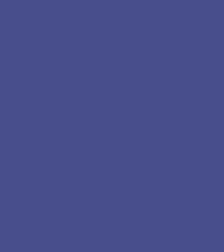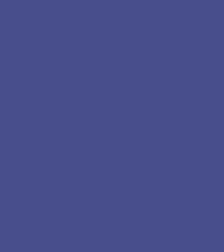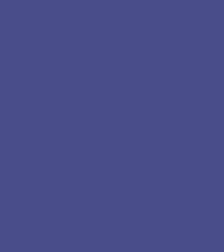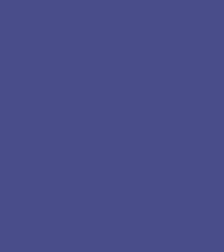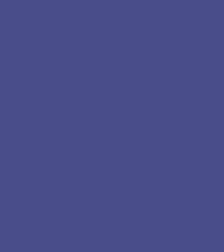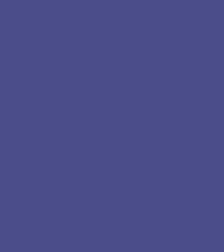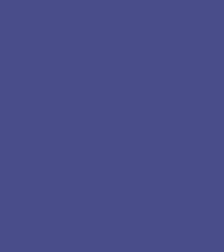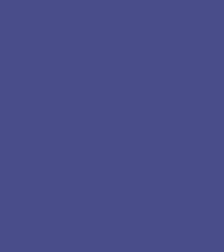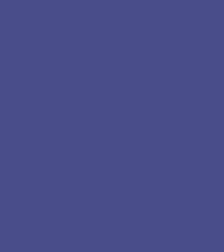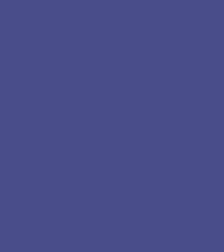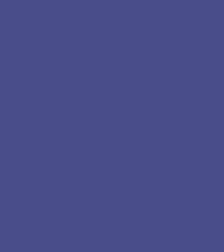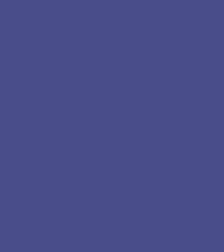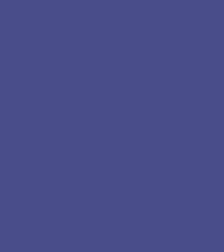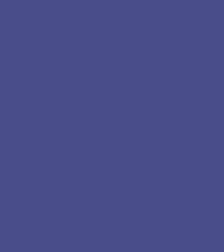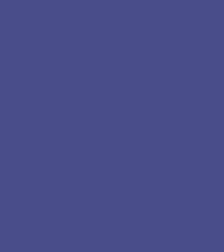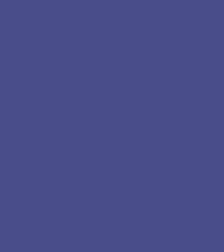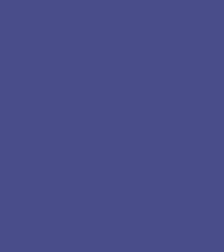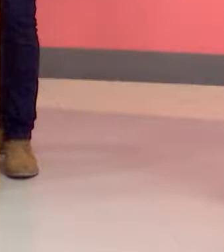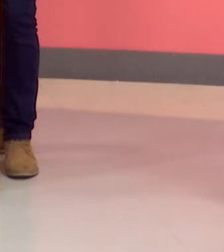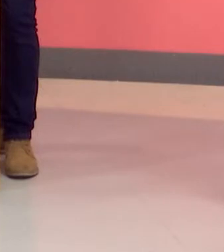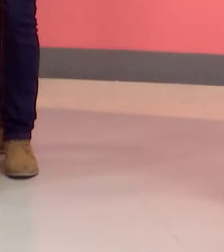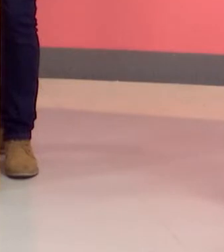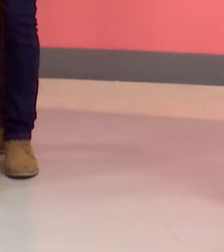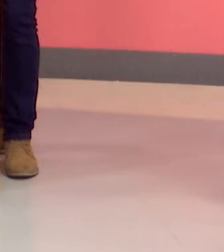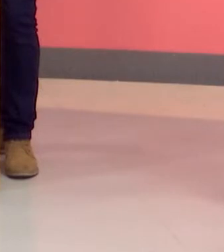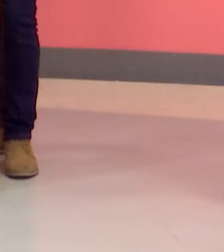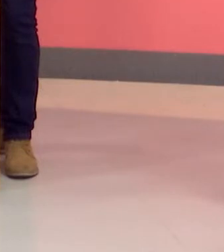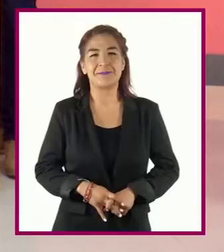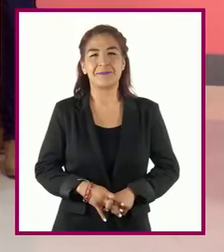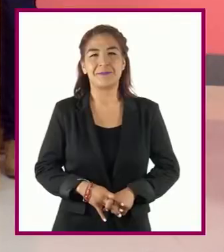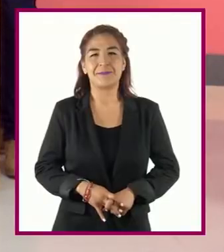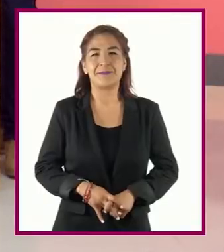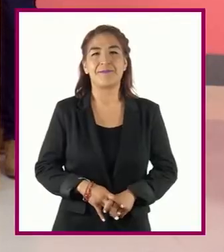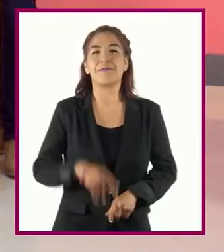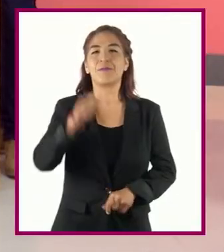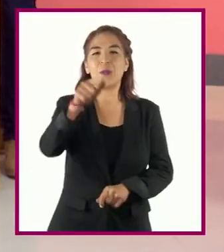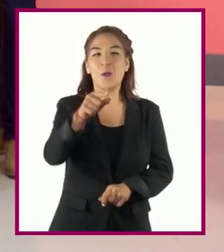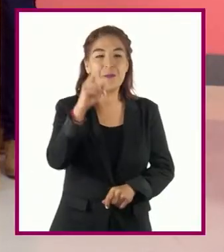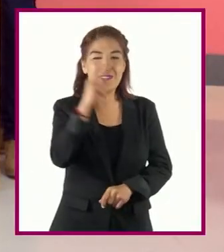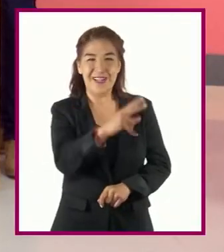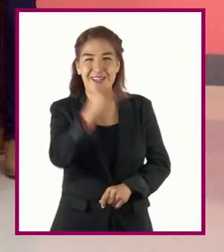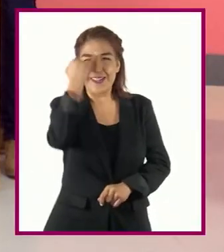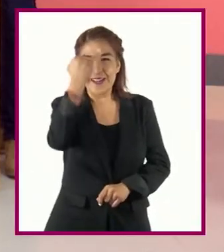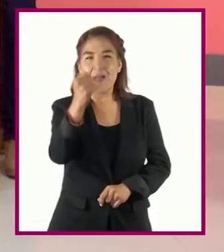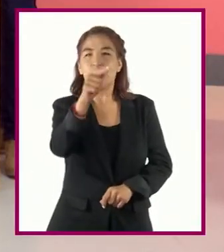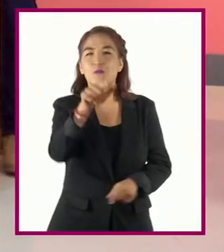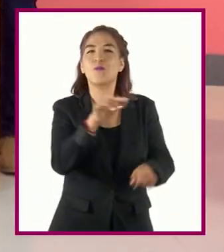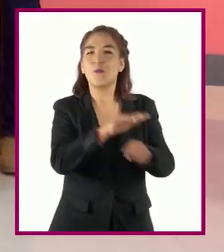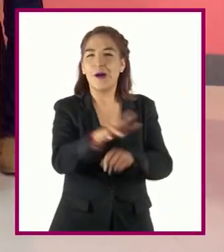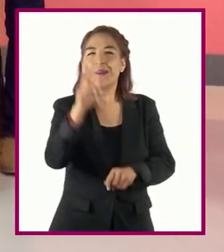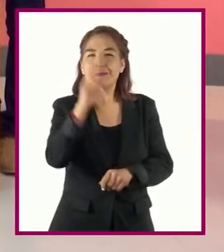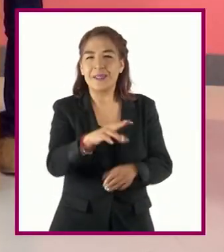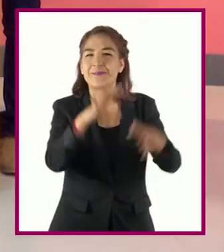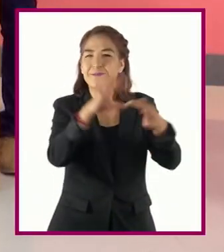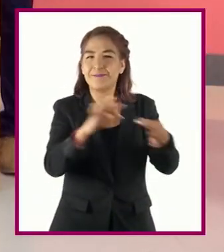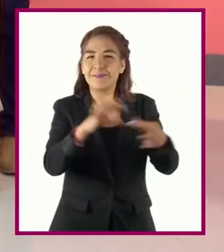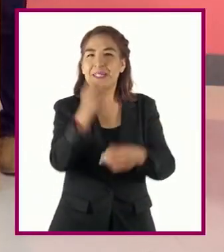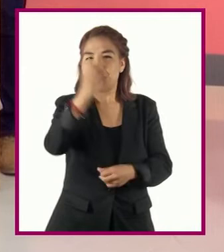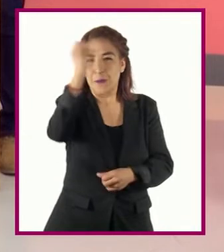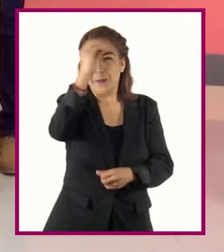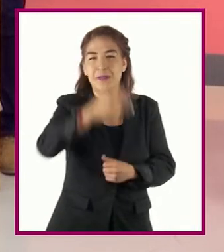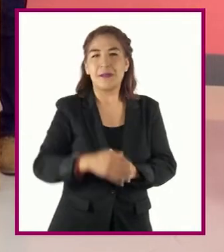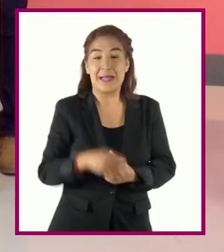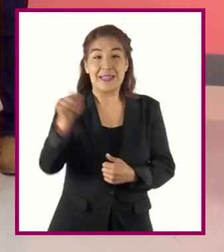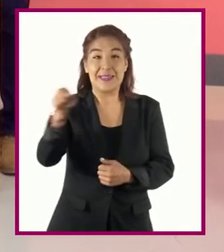adicción a las redes sociales. ¿Qué ideas observan en este segmento? Señala que las